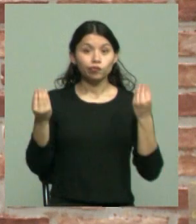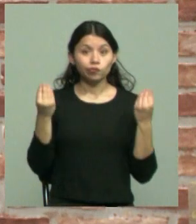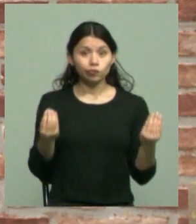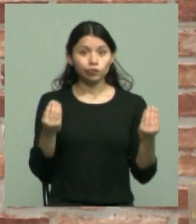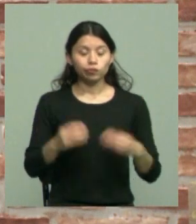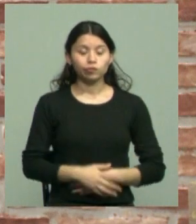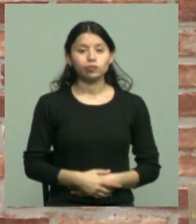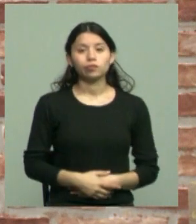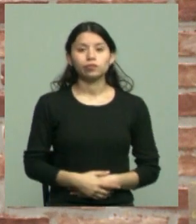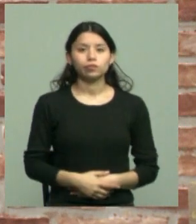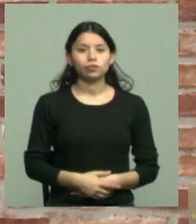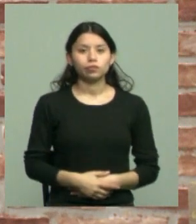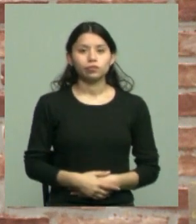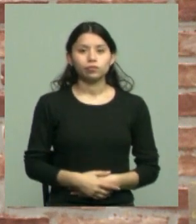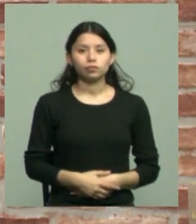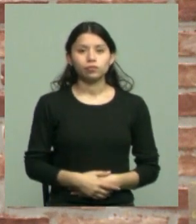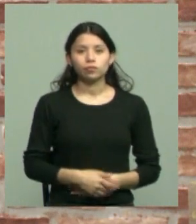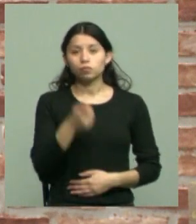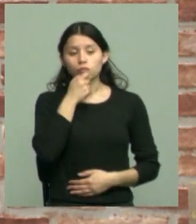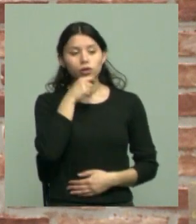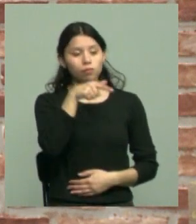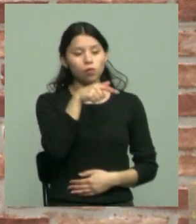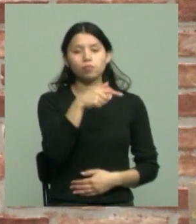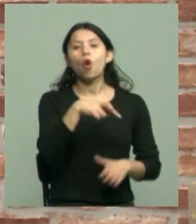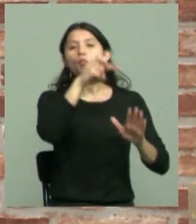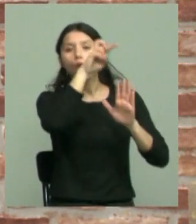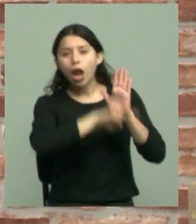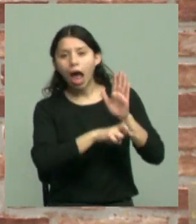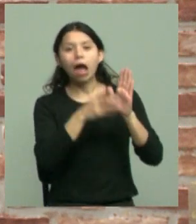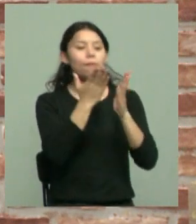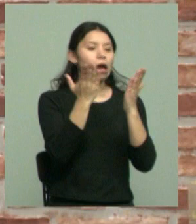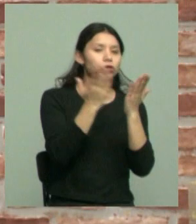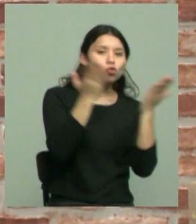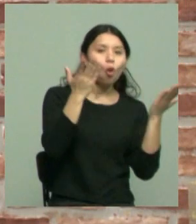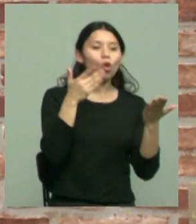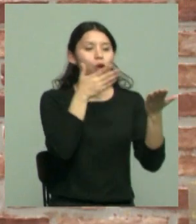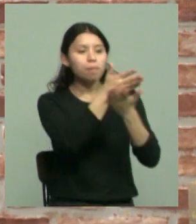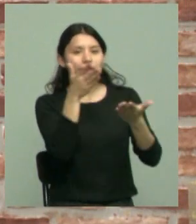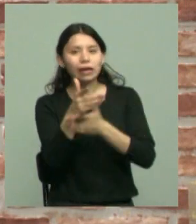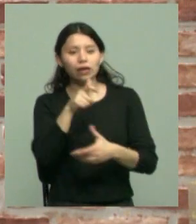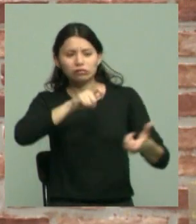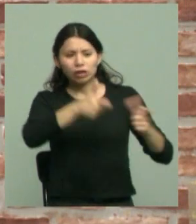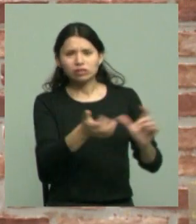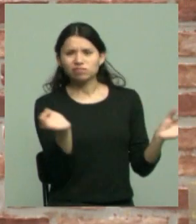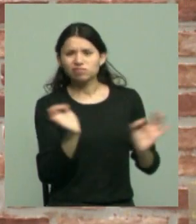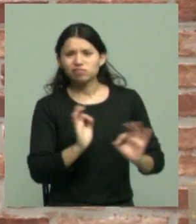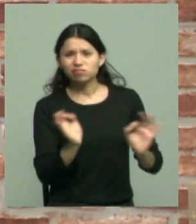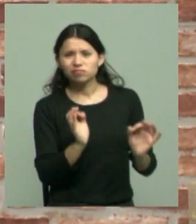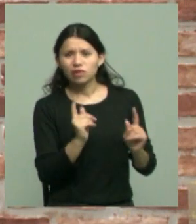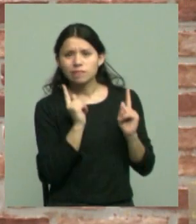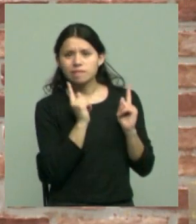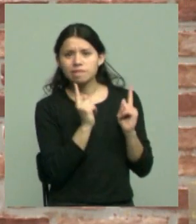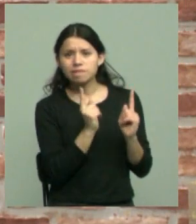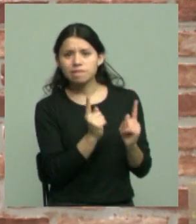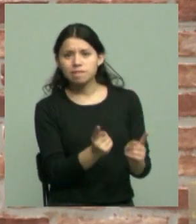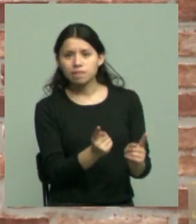que entienden que los programas no han sido, los planes de estudios no están actualizados, que por ahí hay tal vez cátedras o contenidos